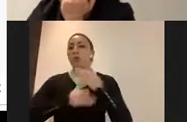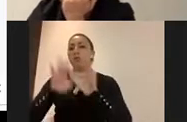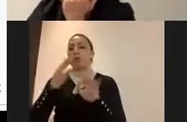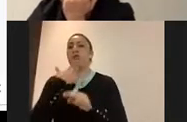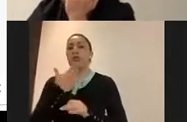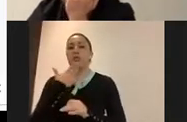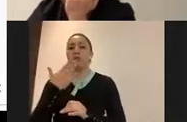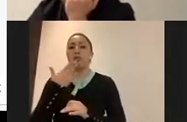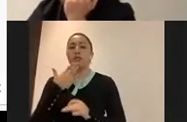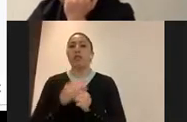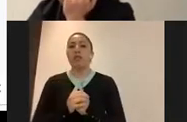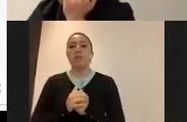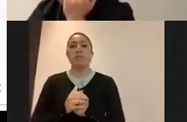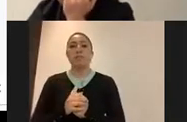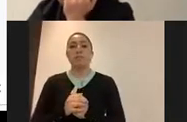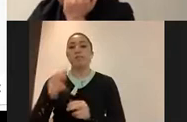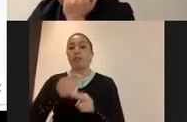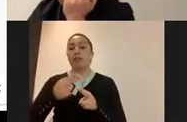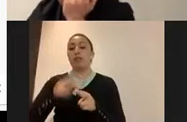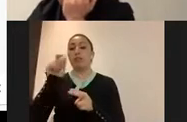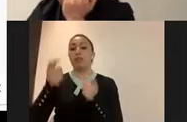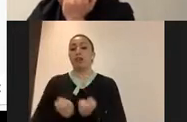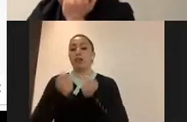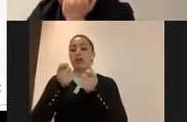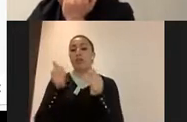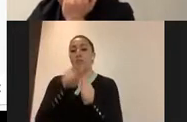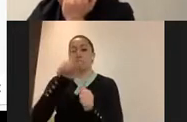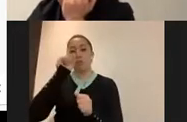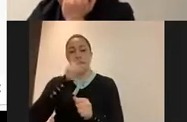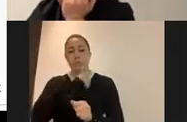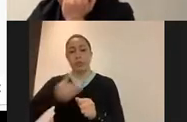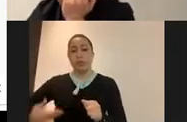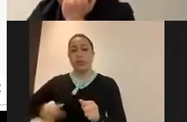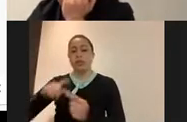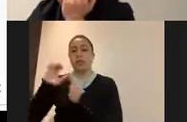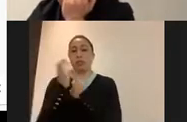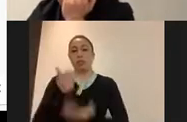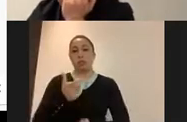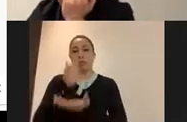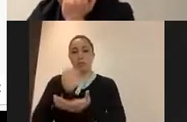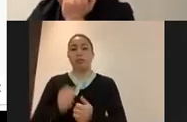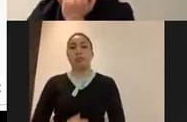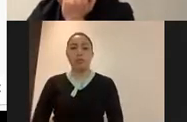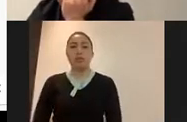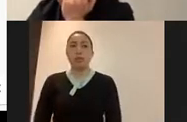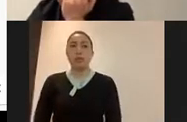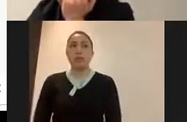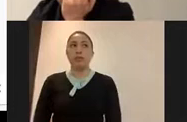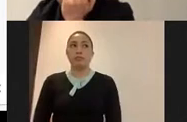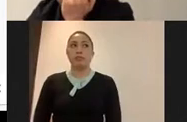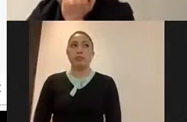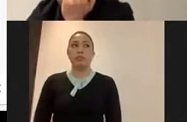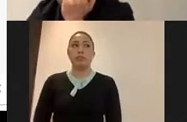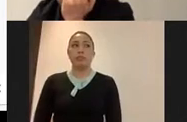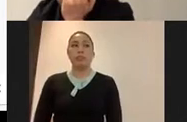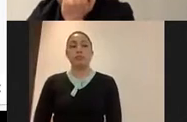llegue de inmediato también a la presidenta de la Comisión de Presupuesto y Cuenta Pública. Hay posibilidad,